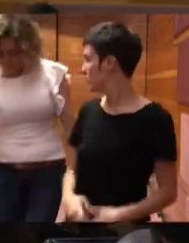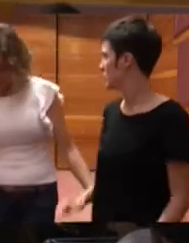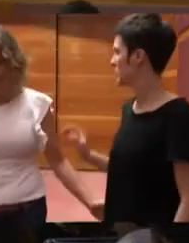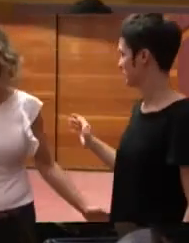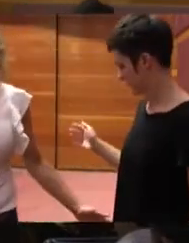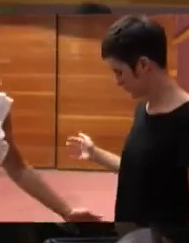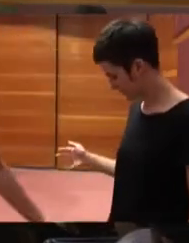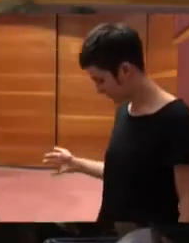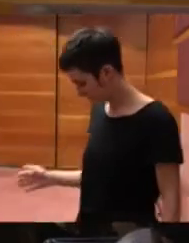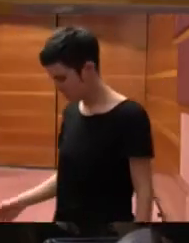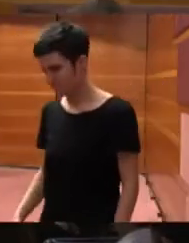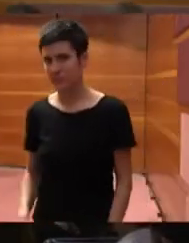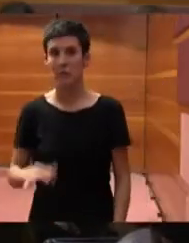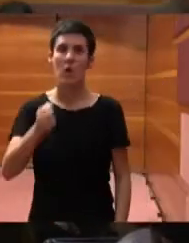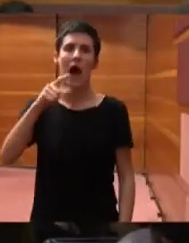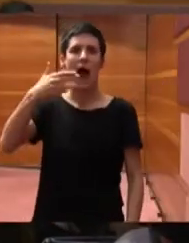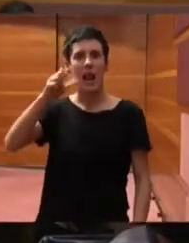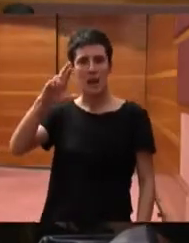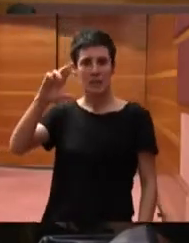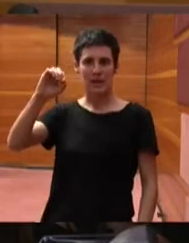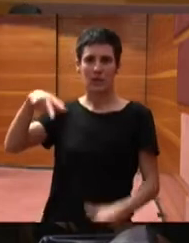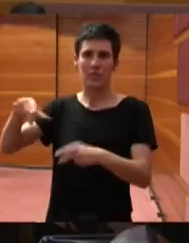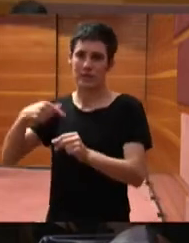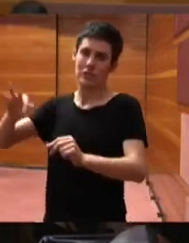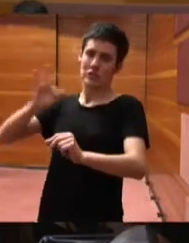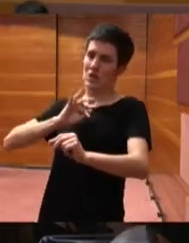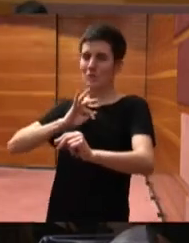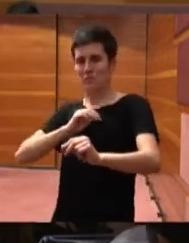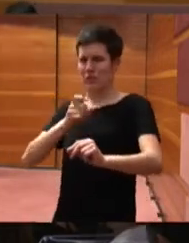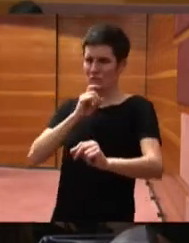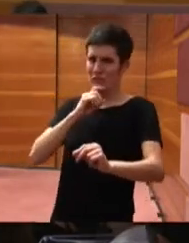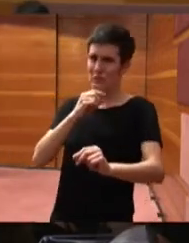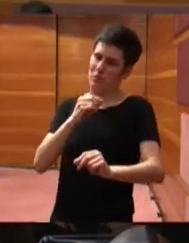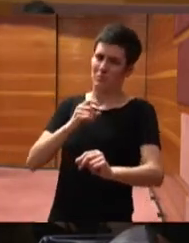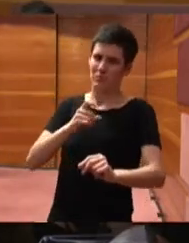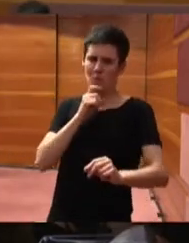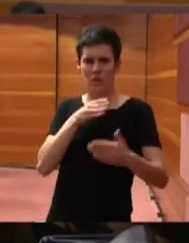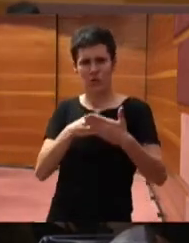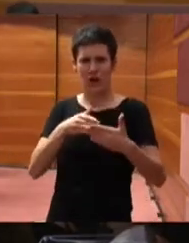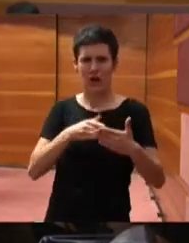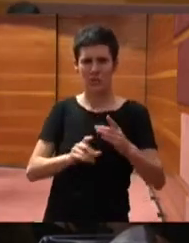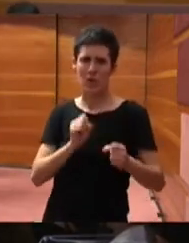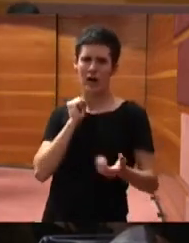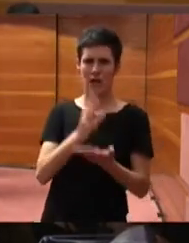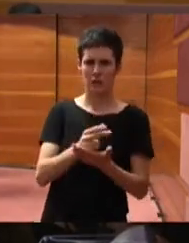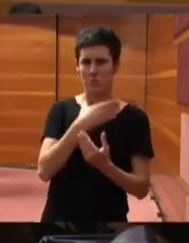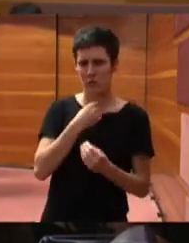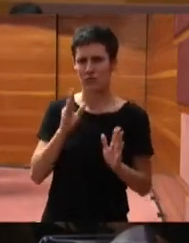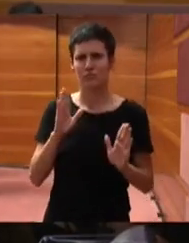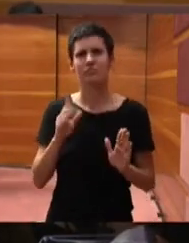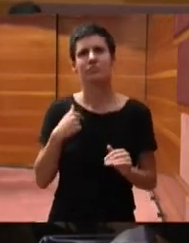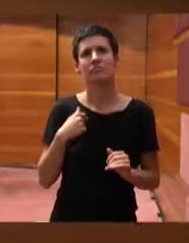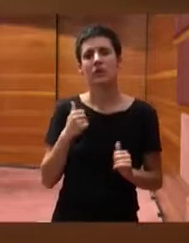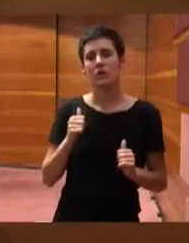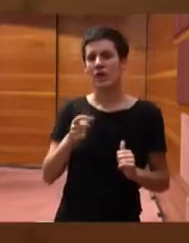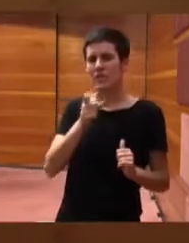Decía que hablar después de Alberto siempre es un reto. Me gustan los retos, pero pero siempre lo pone difícil, además, más